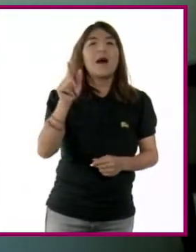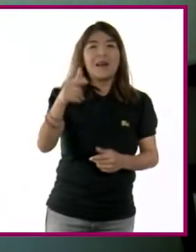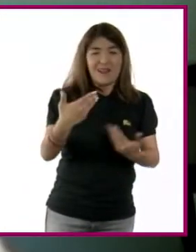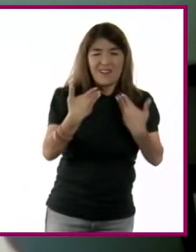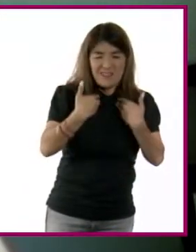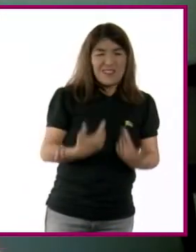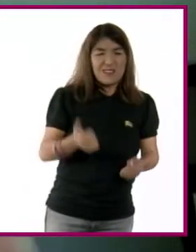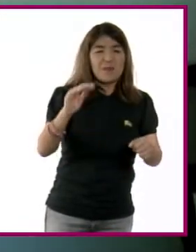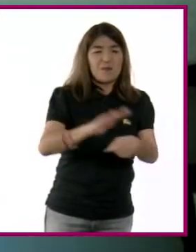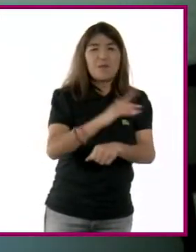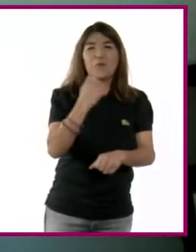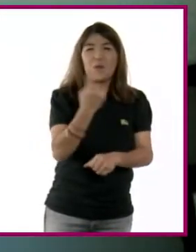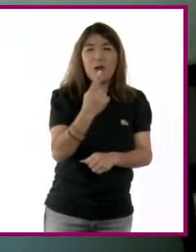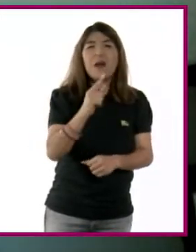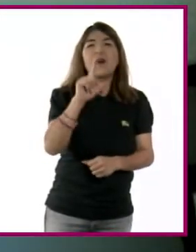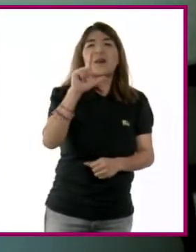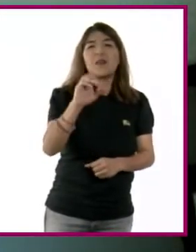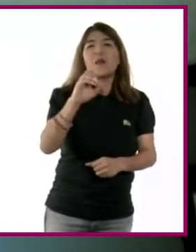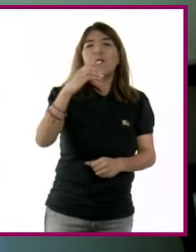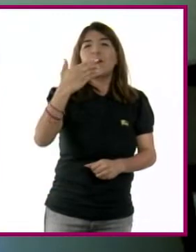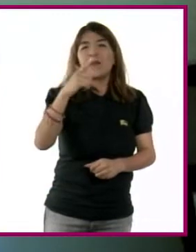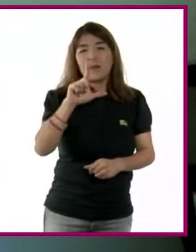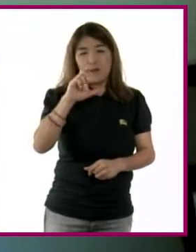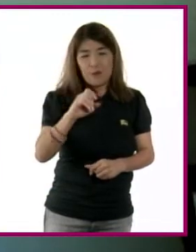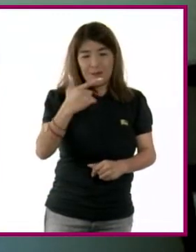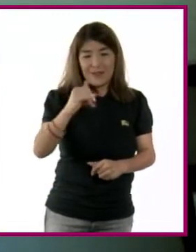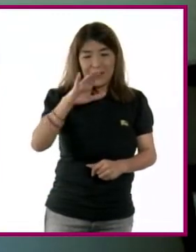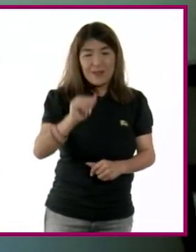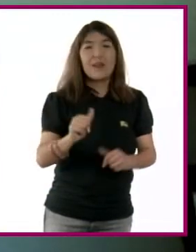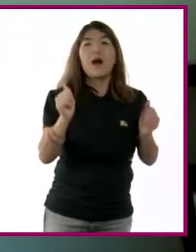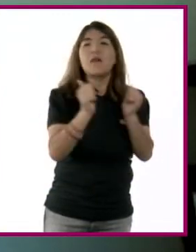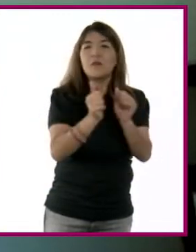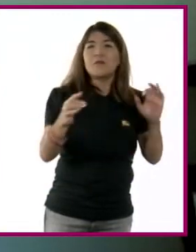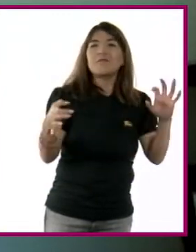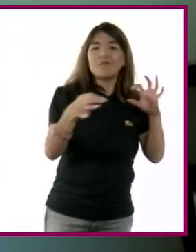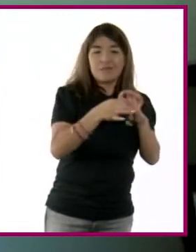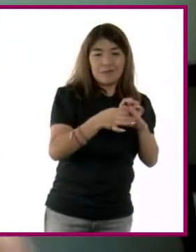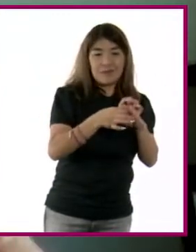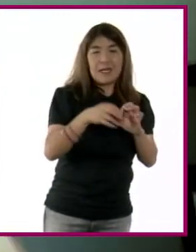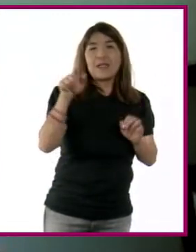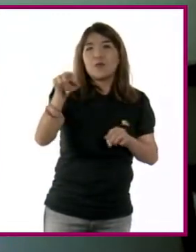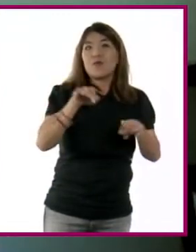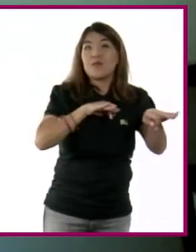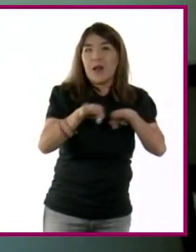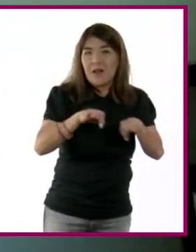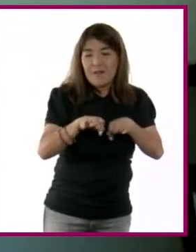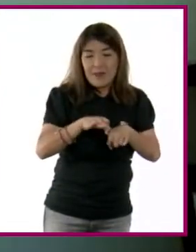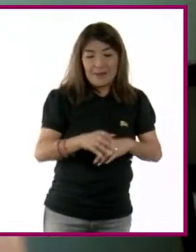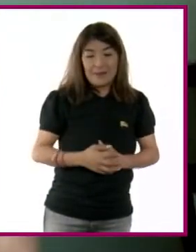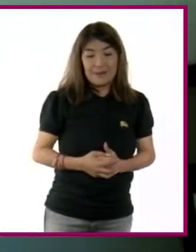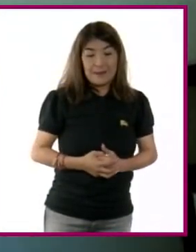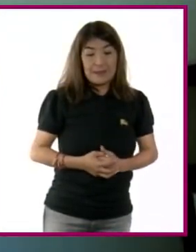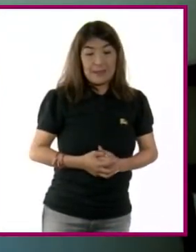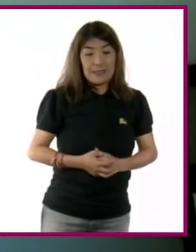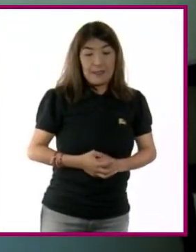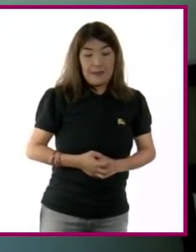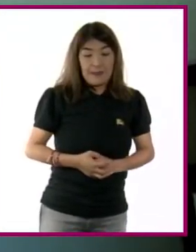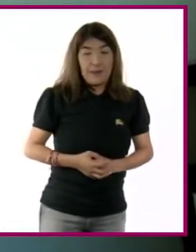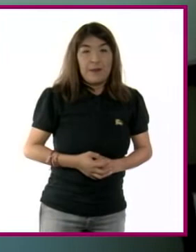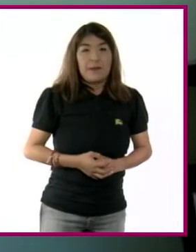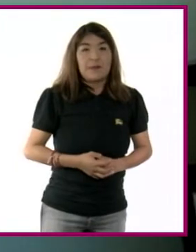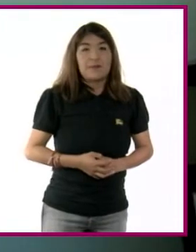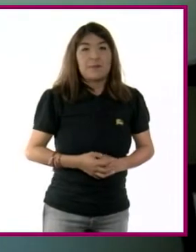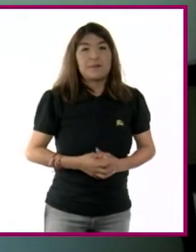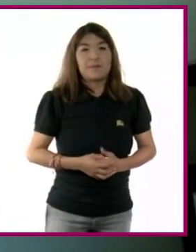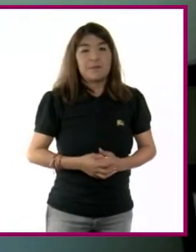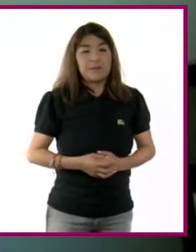lógica está estrechamente vinculada con su trabajo. Sin embargo, sí que es